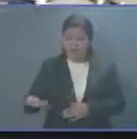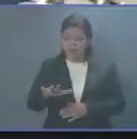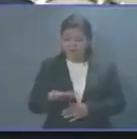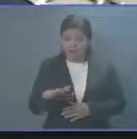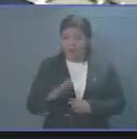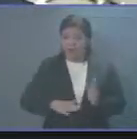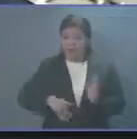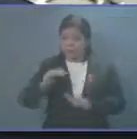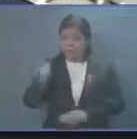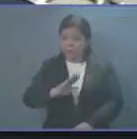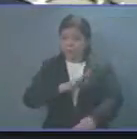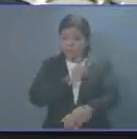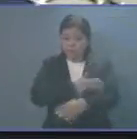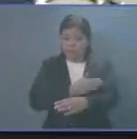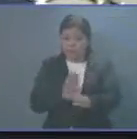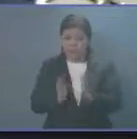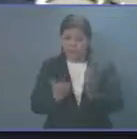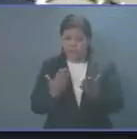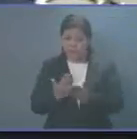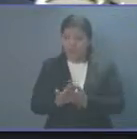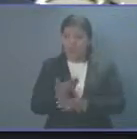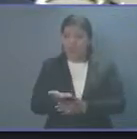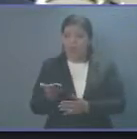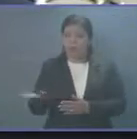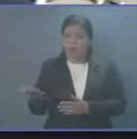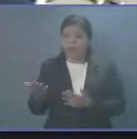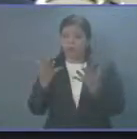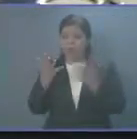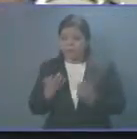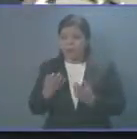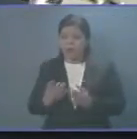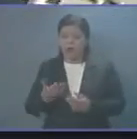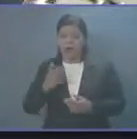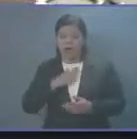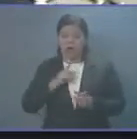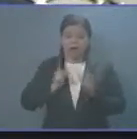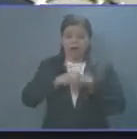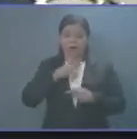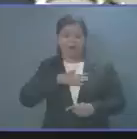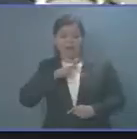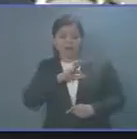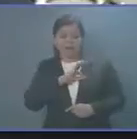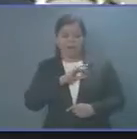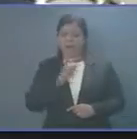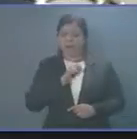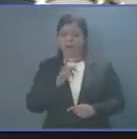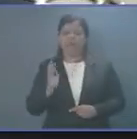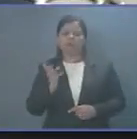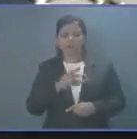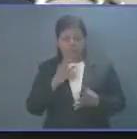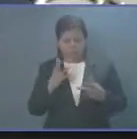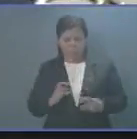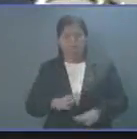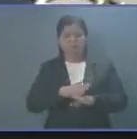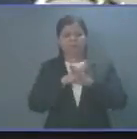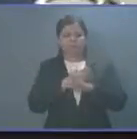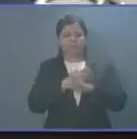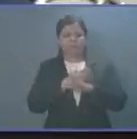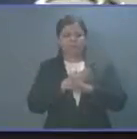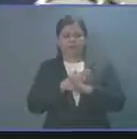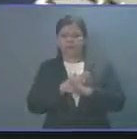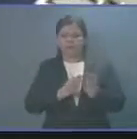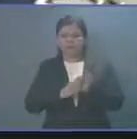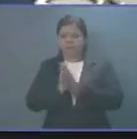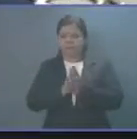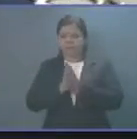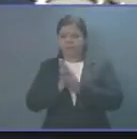que quieren inclinar las cosas a su favor. Pero nosotros debemos de defender los